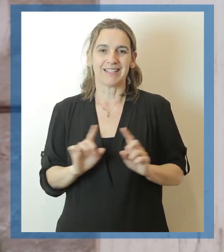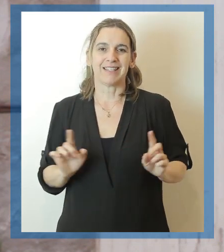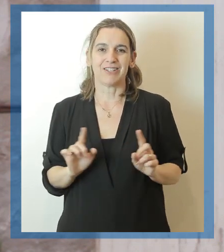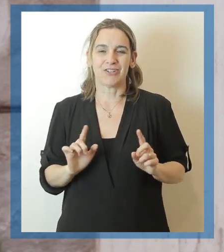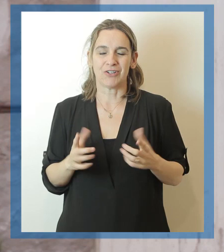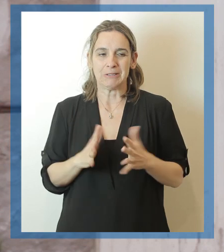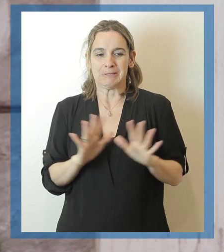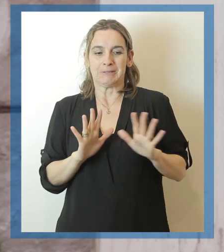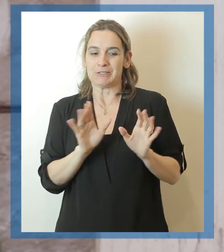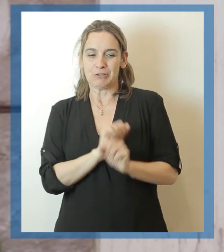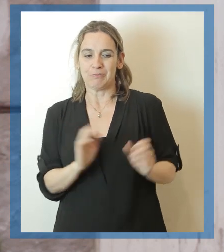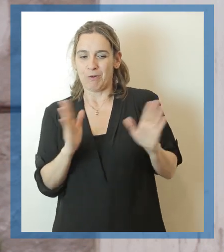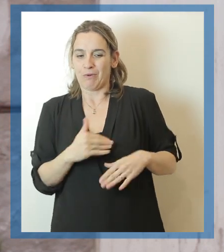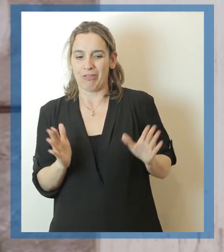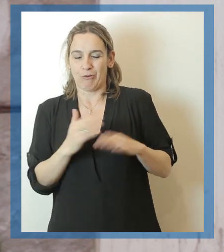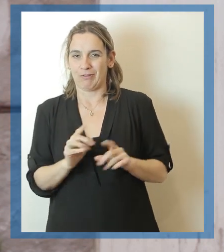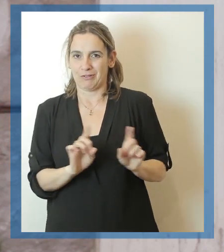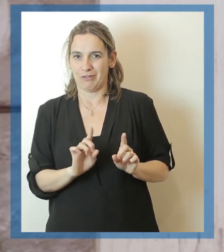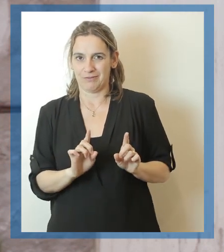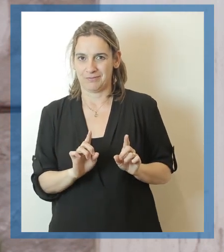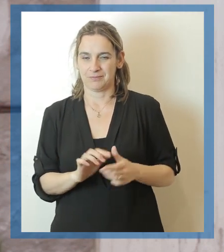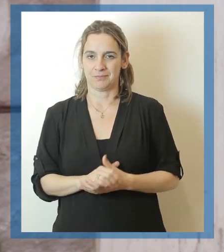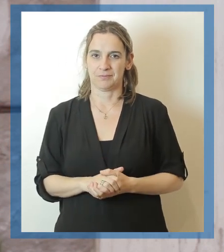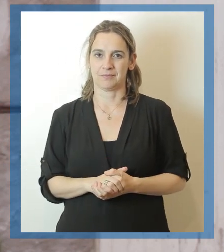también a aceptarme a mí misma y no tener ese